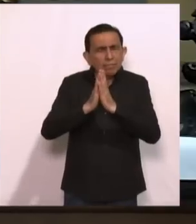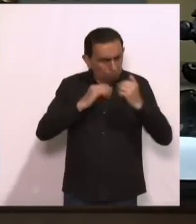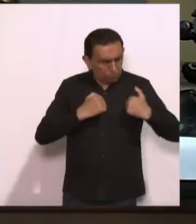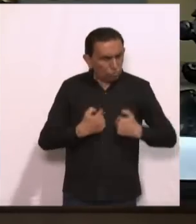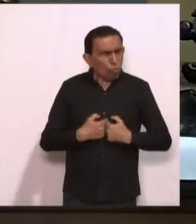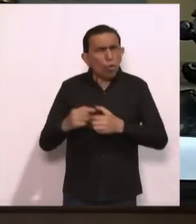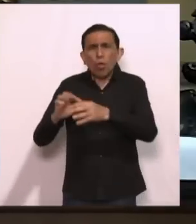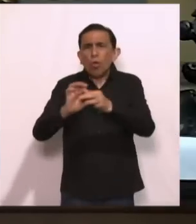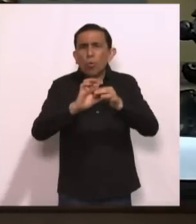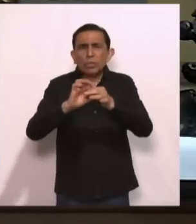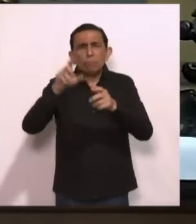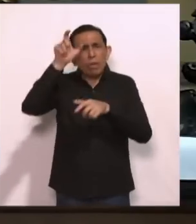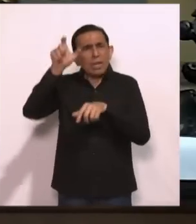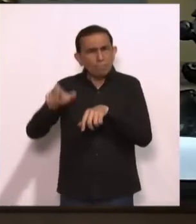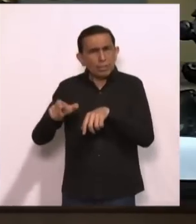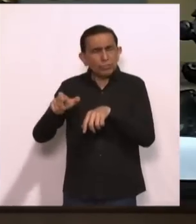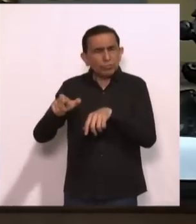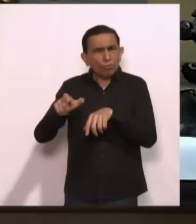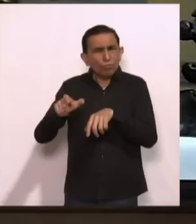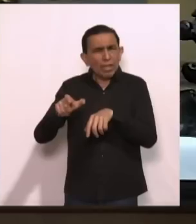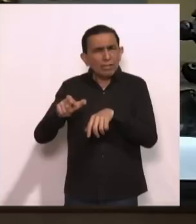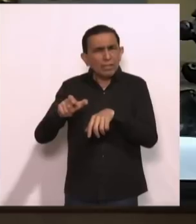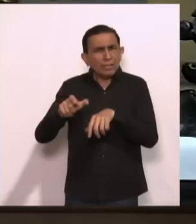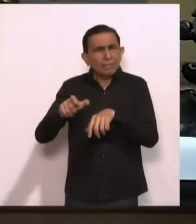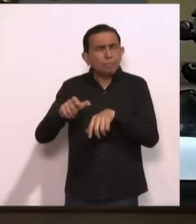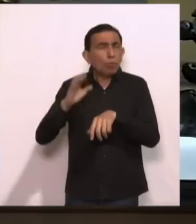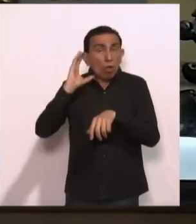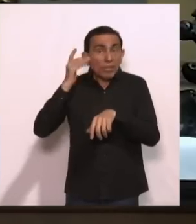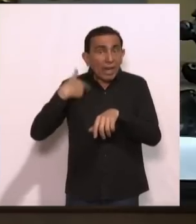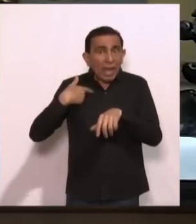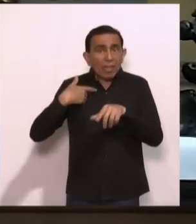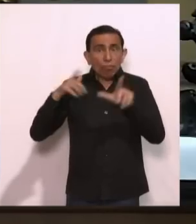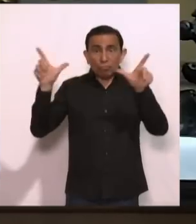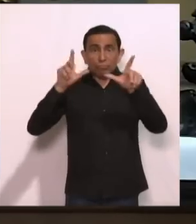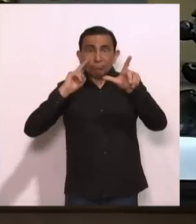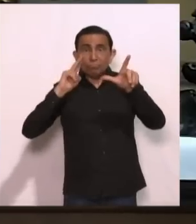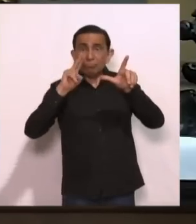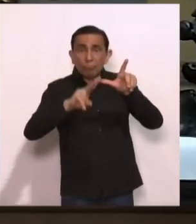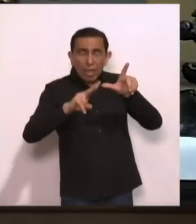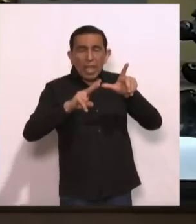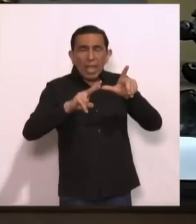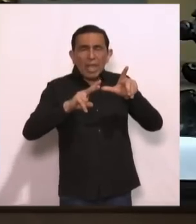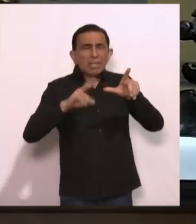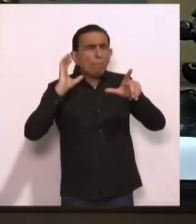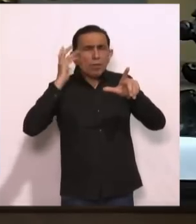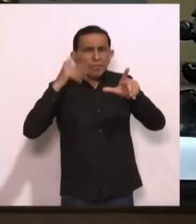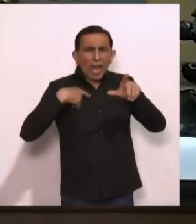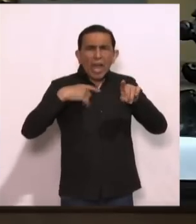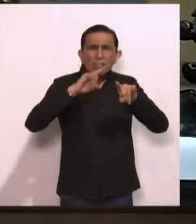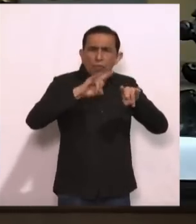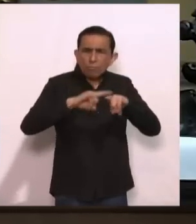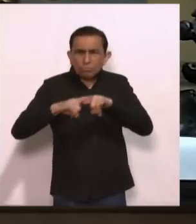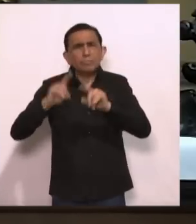Nos unimos a los que siguen la transmisión por la televisión, por la radio, por las